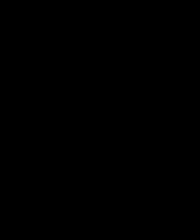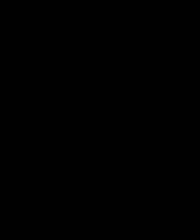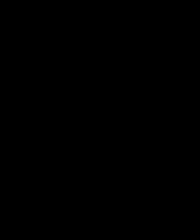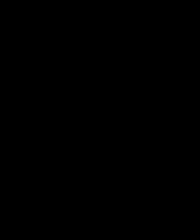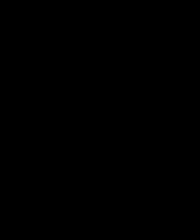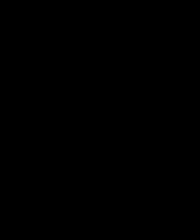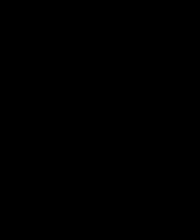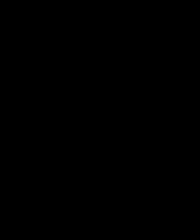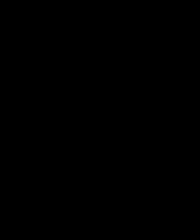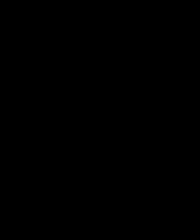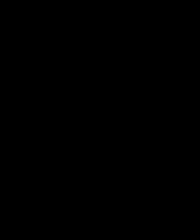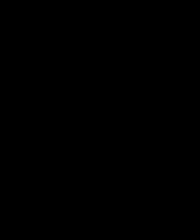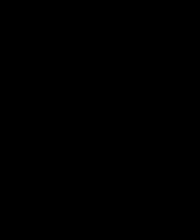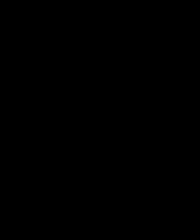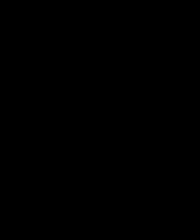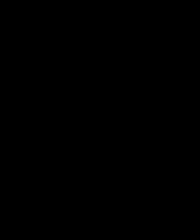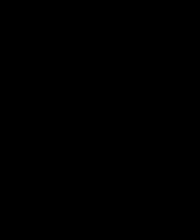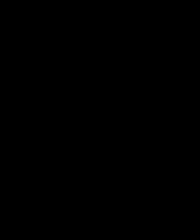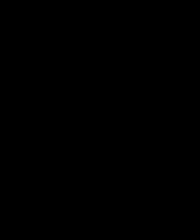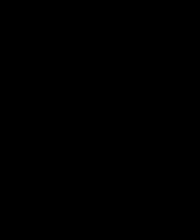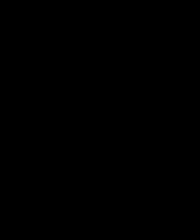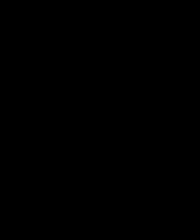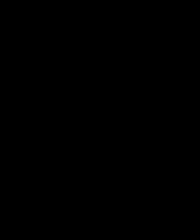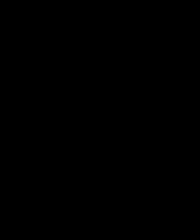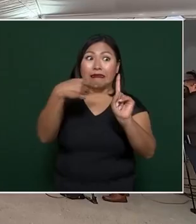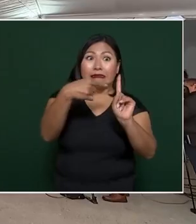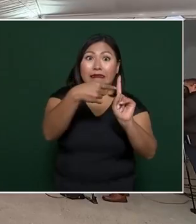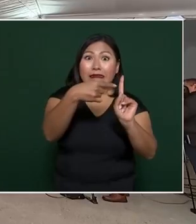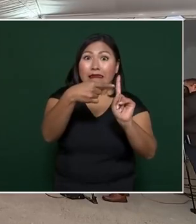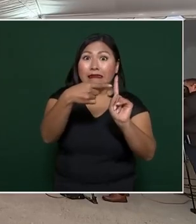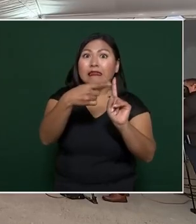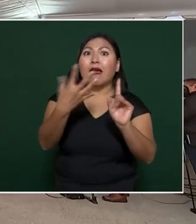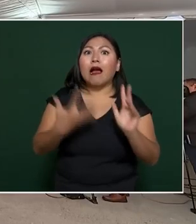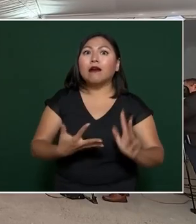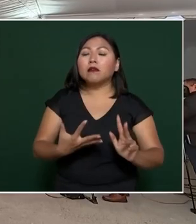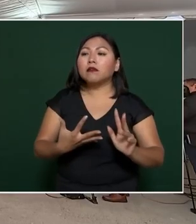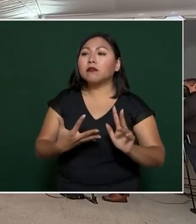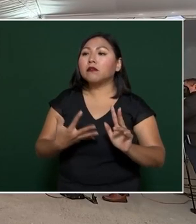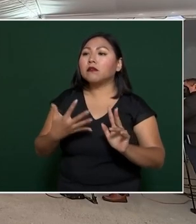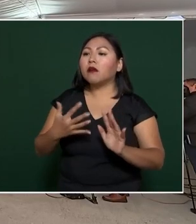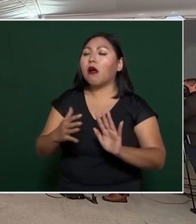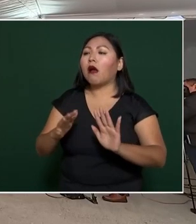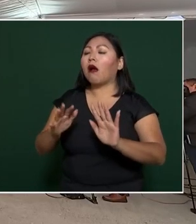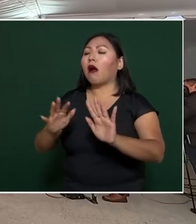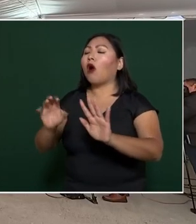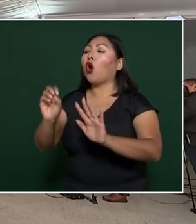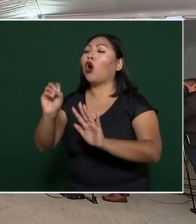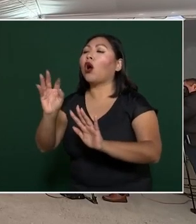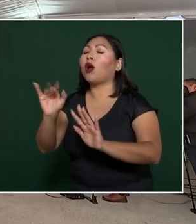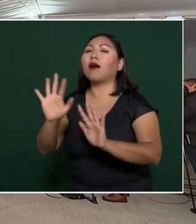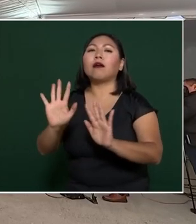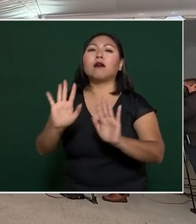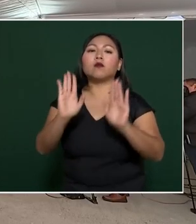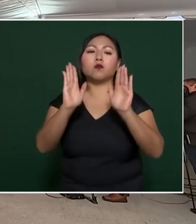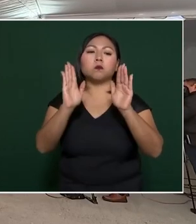término pero ellos no tienen tiempo o cl porque actúan de manera sí